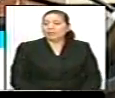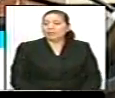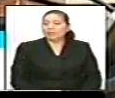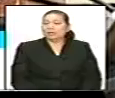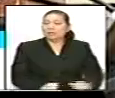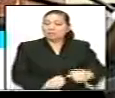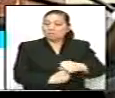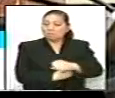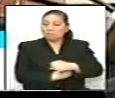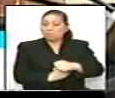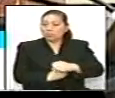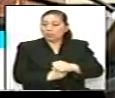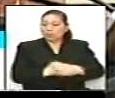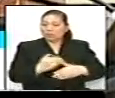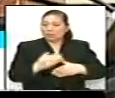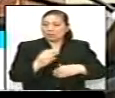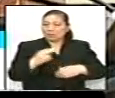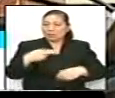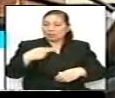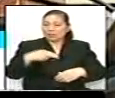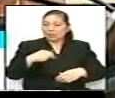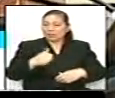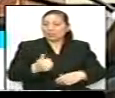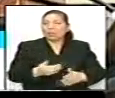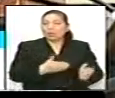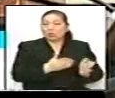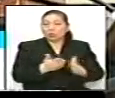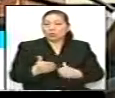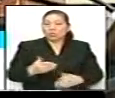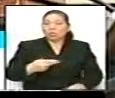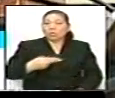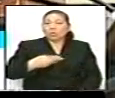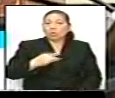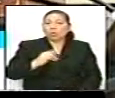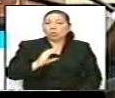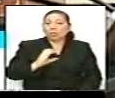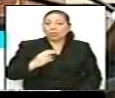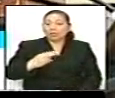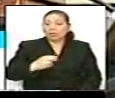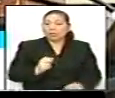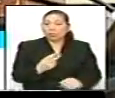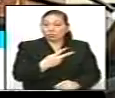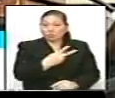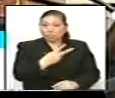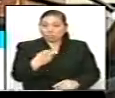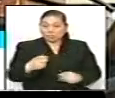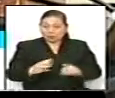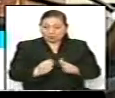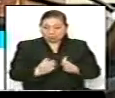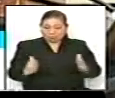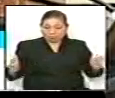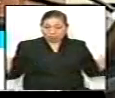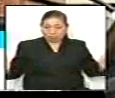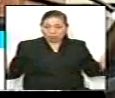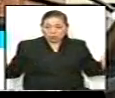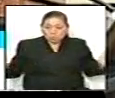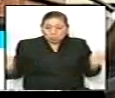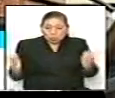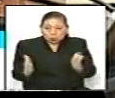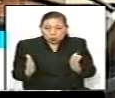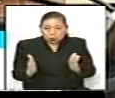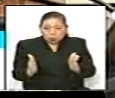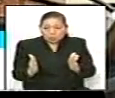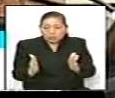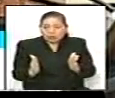el puente, entre Puente Ñaña y Puente Huachipa. Lo han angostado de 200 metros a un ancho de 80